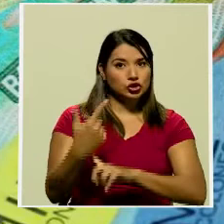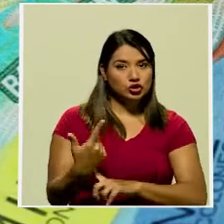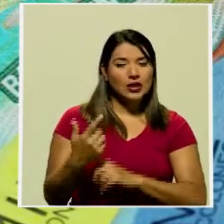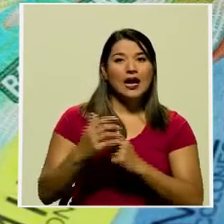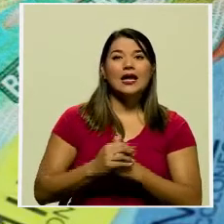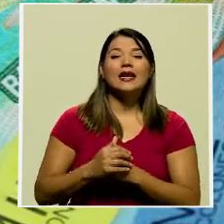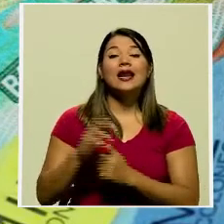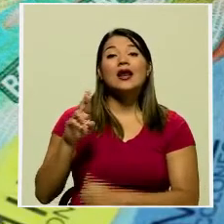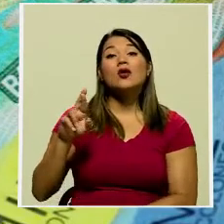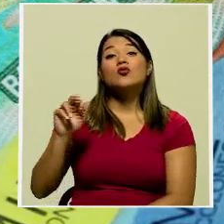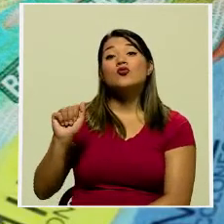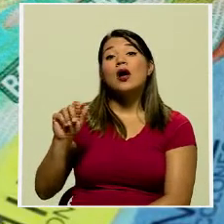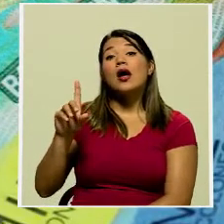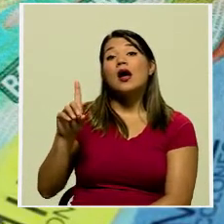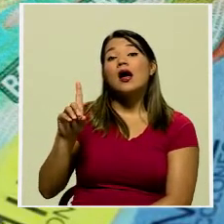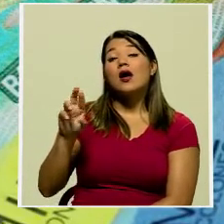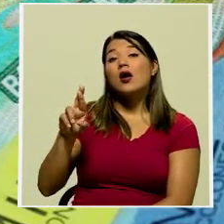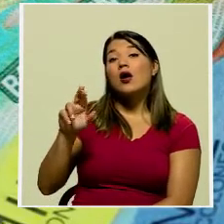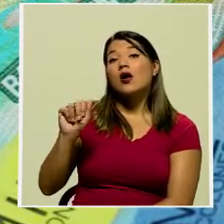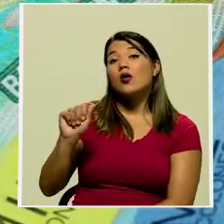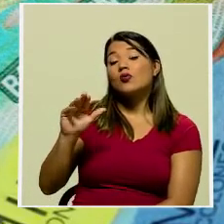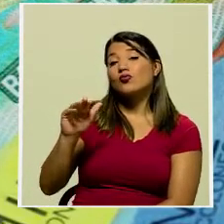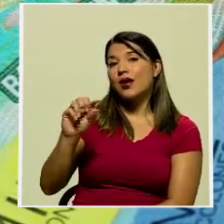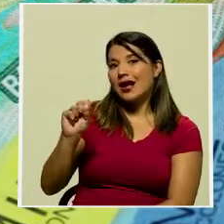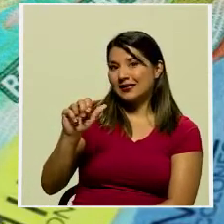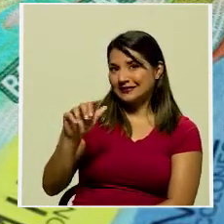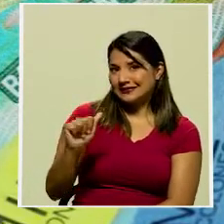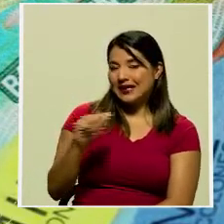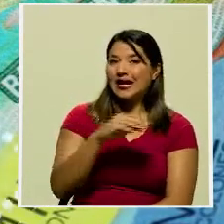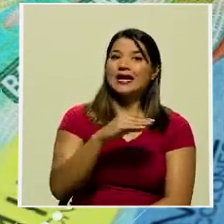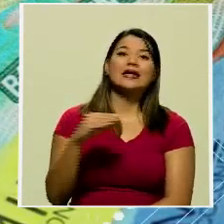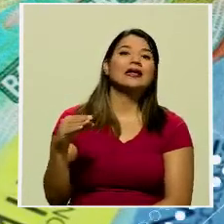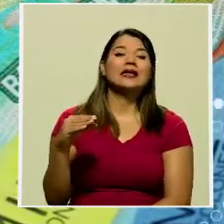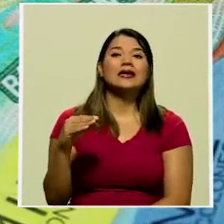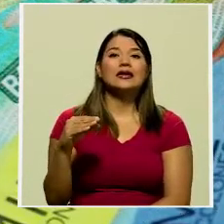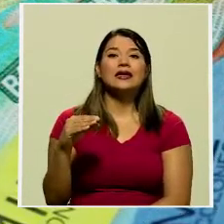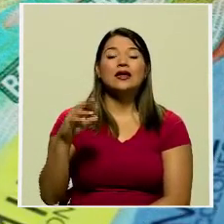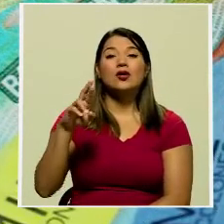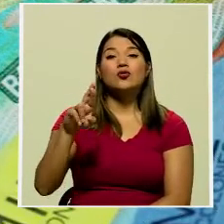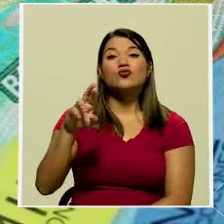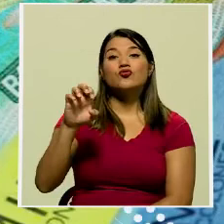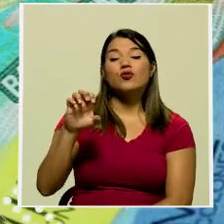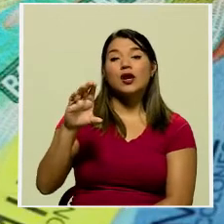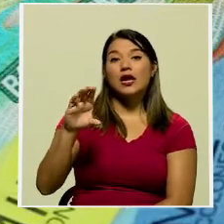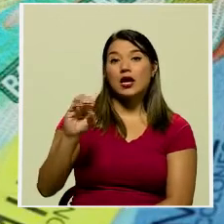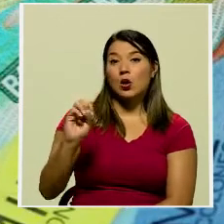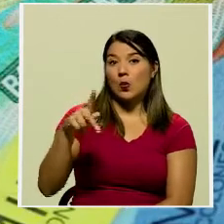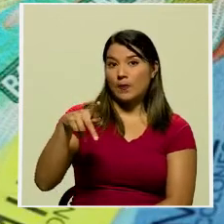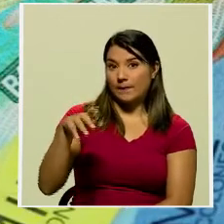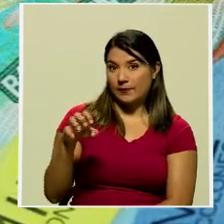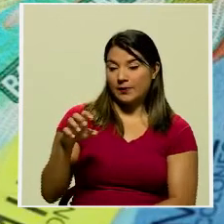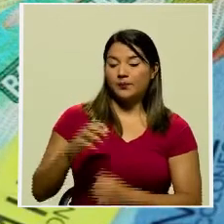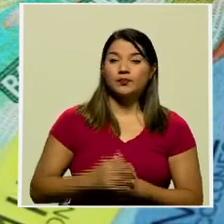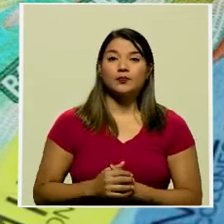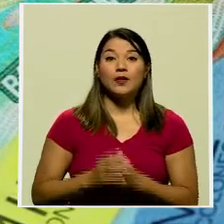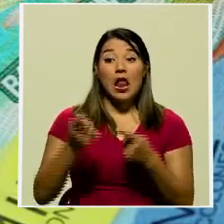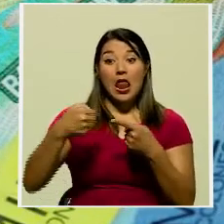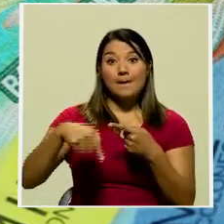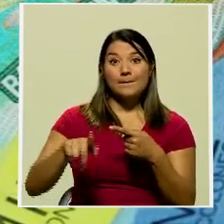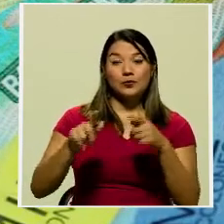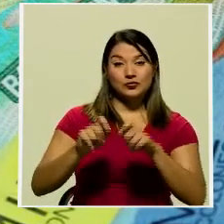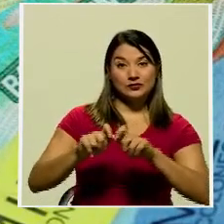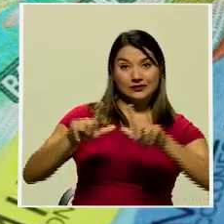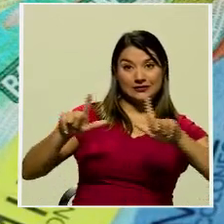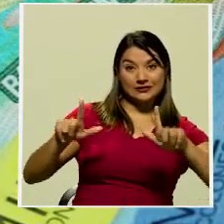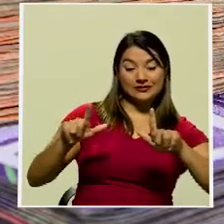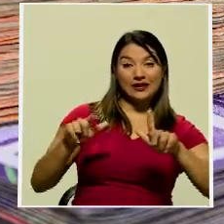Radiografía Costarricense, es decir, RACSA, y la Refinadora Costarricense de Petróleo, Recope. Vamos a pasar a la siguiente pantalla.